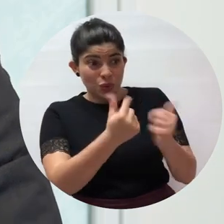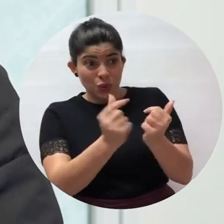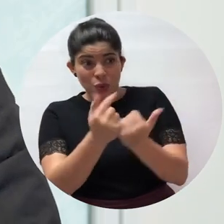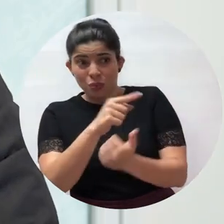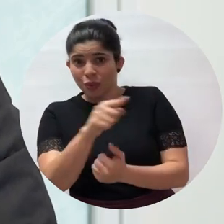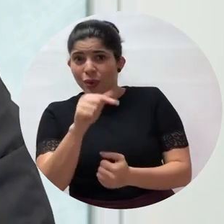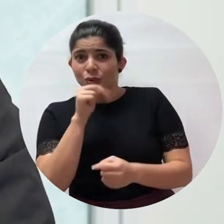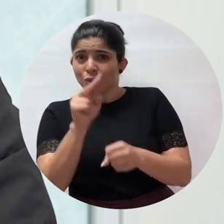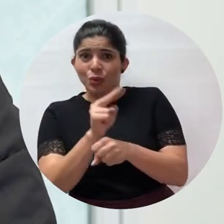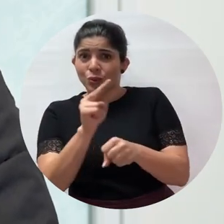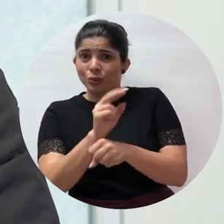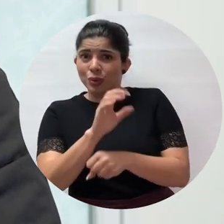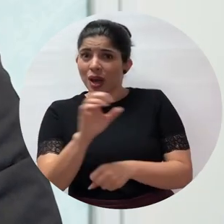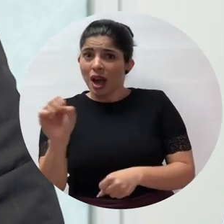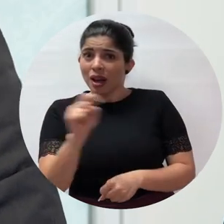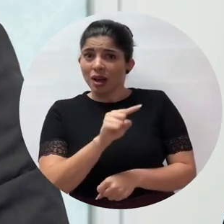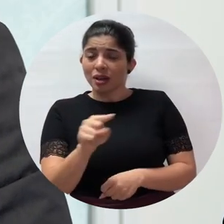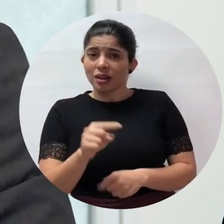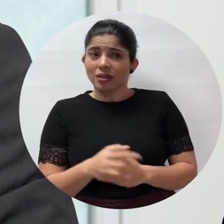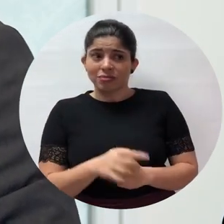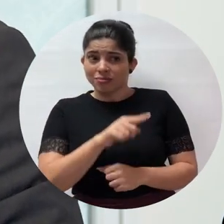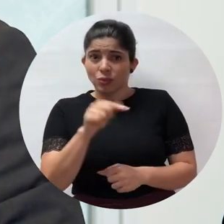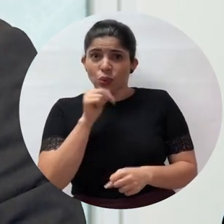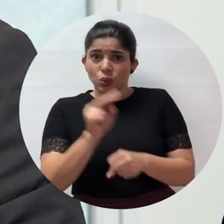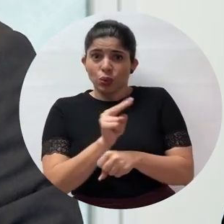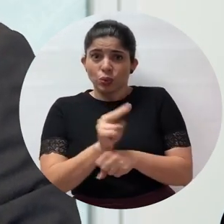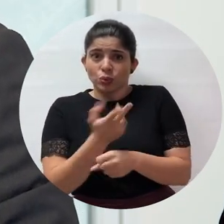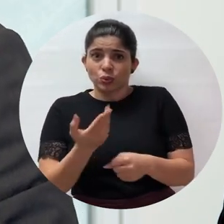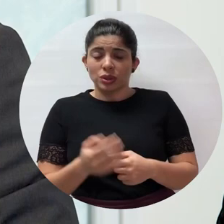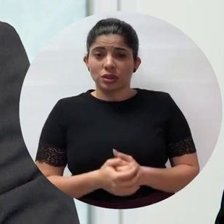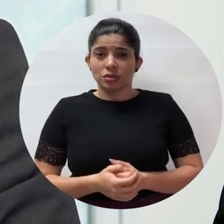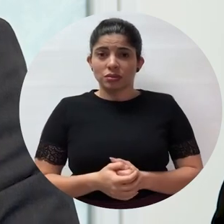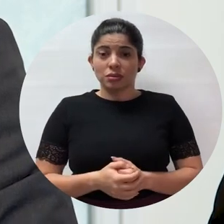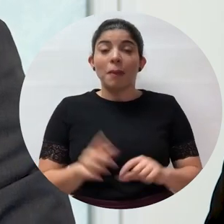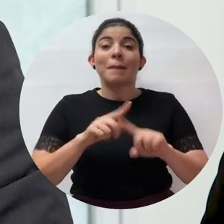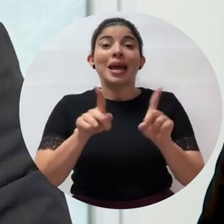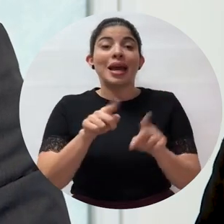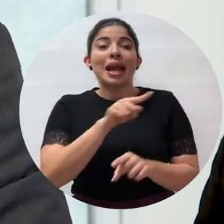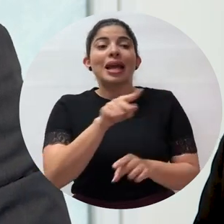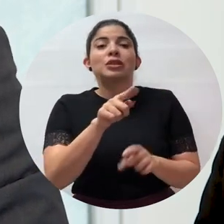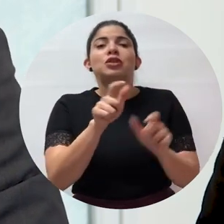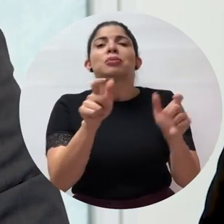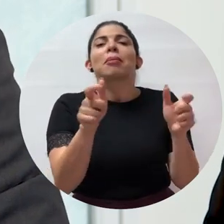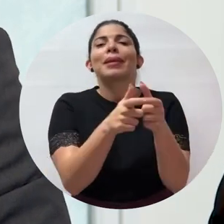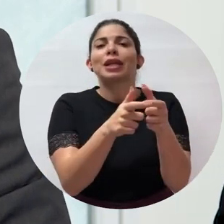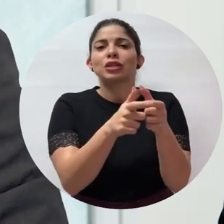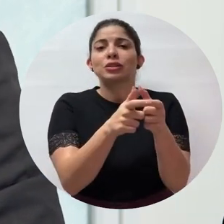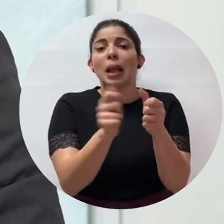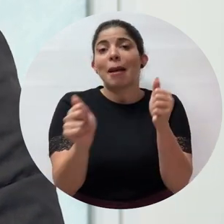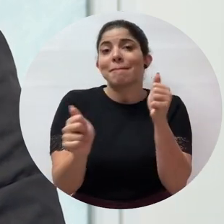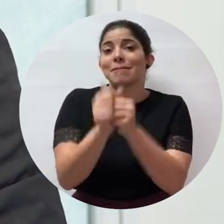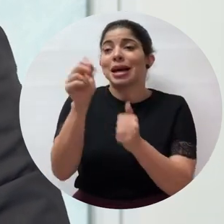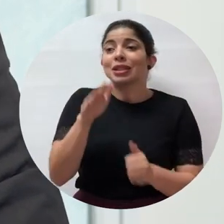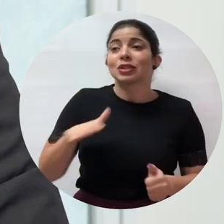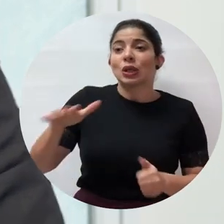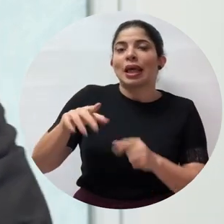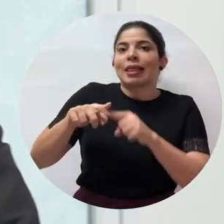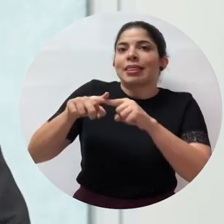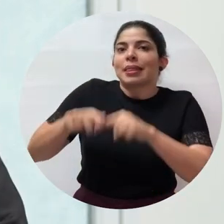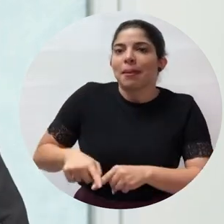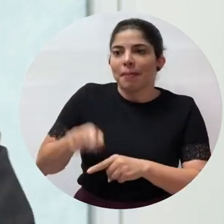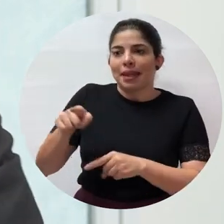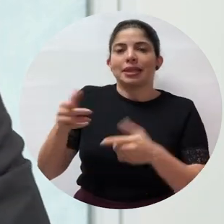Muchos de esos sectores no utilizan la caja del Seguro Social, no lo usan. Pero esa es la minoría. La